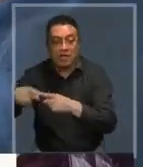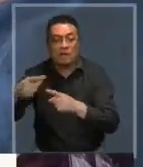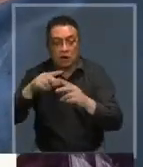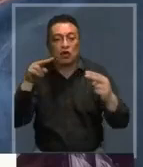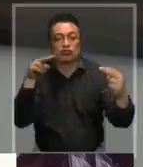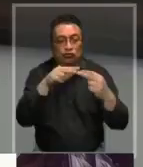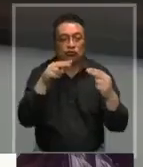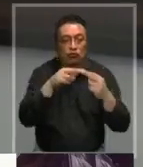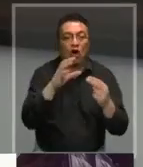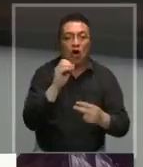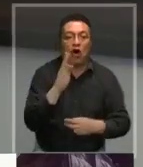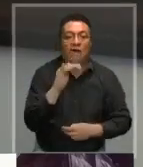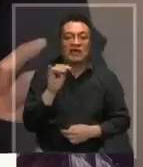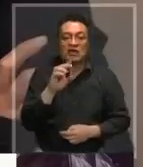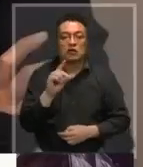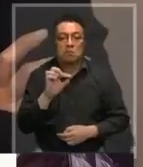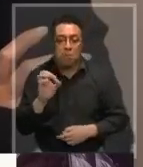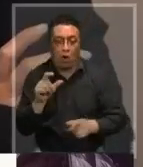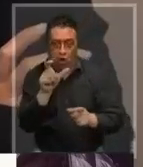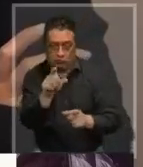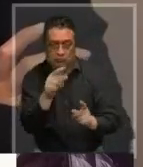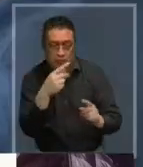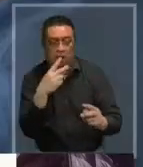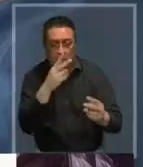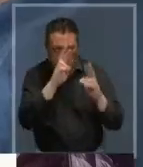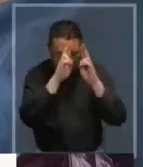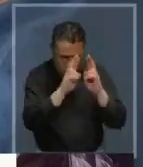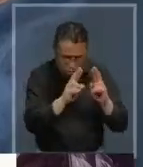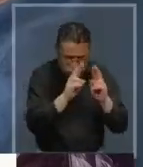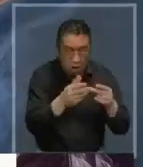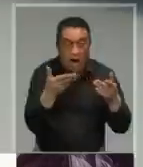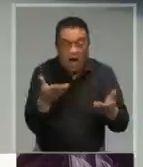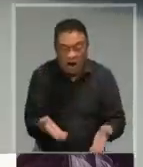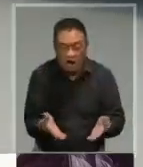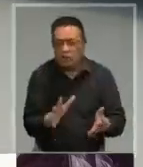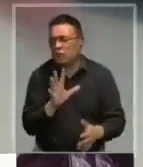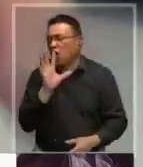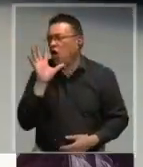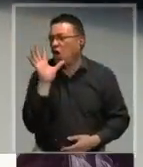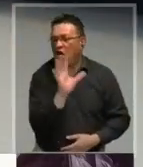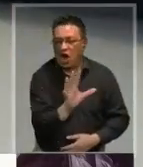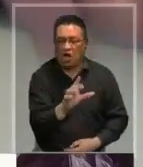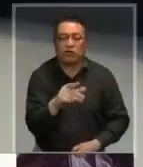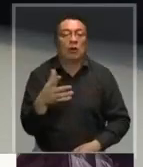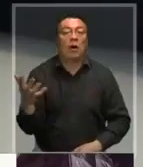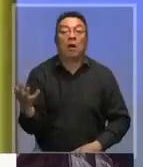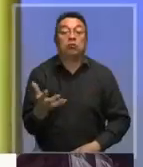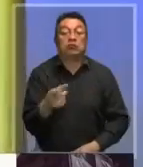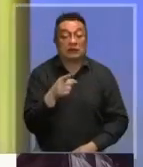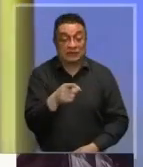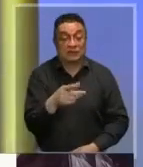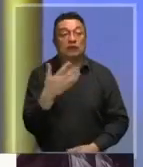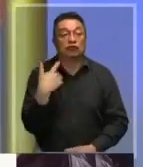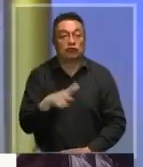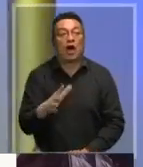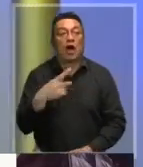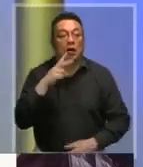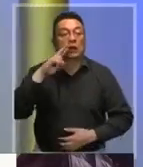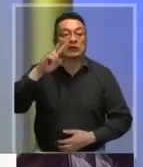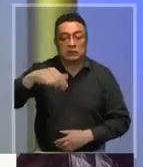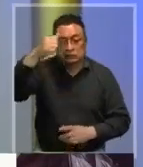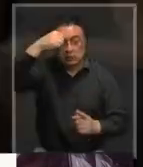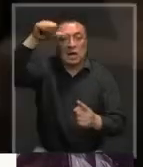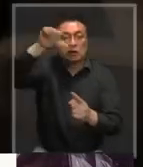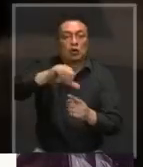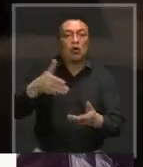obispo Casanova lo admiraron pero hoy lo repudian por actos que aseguran quedaron impunes tras